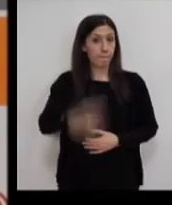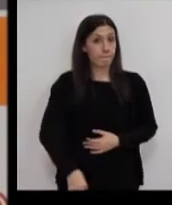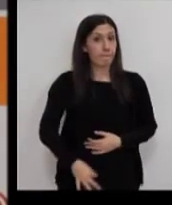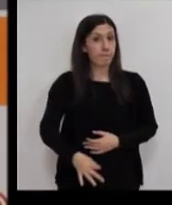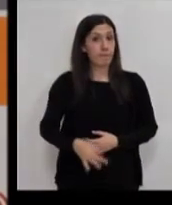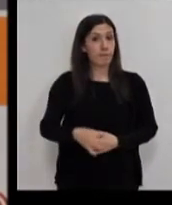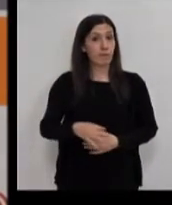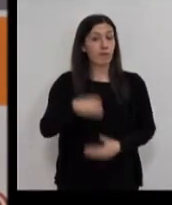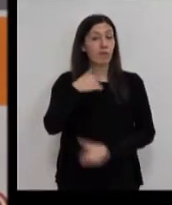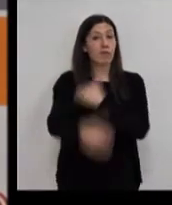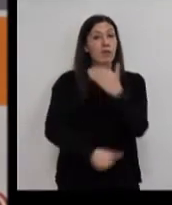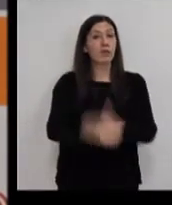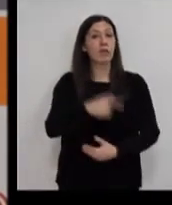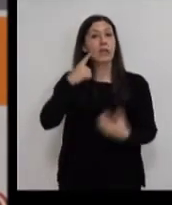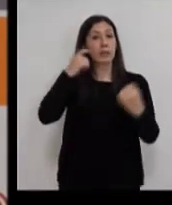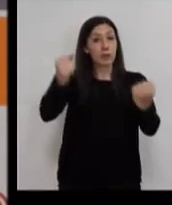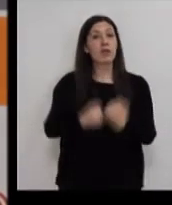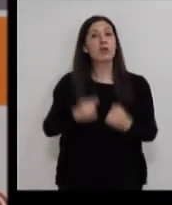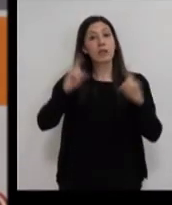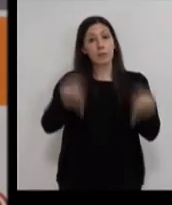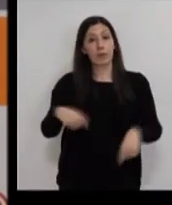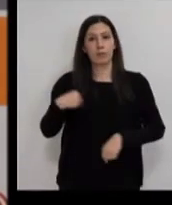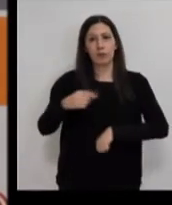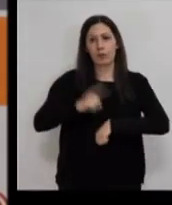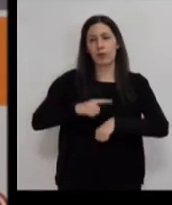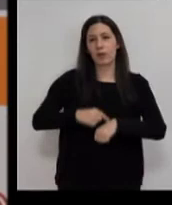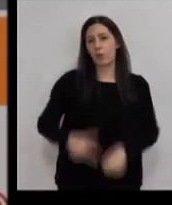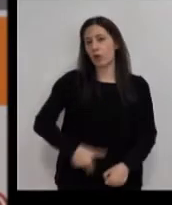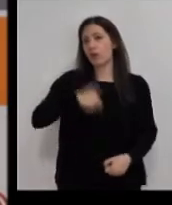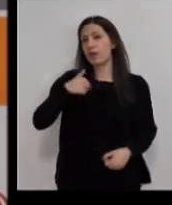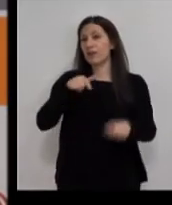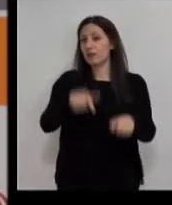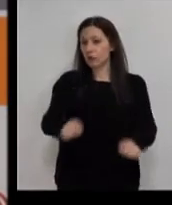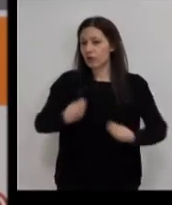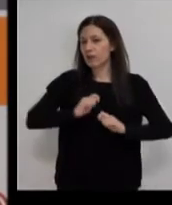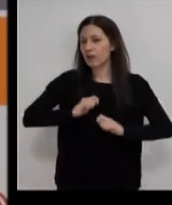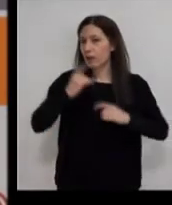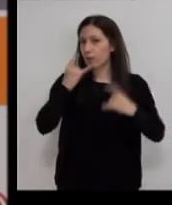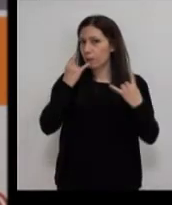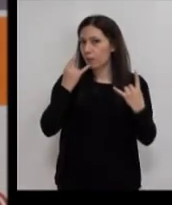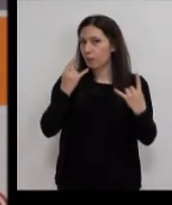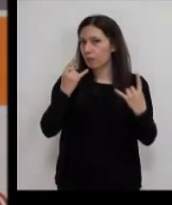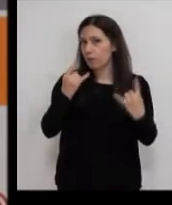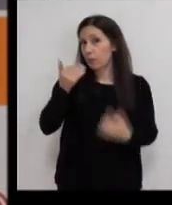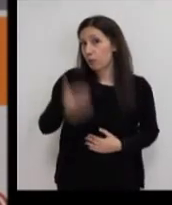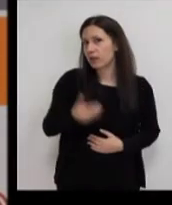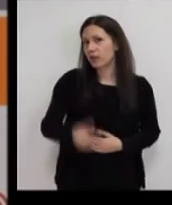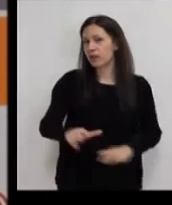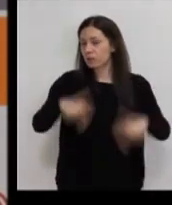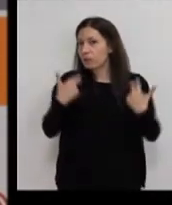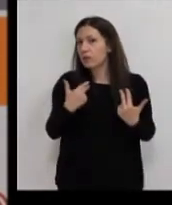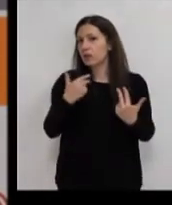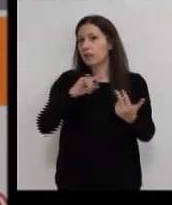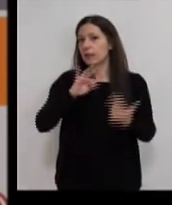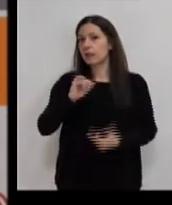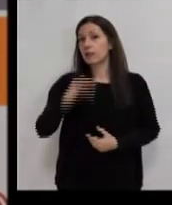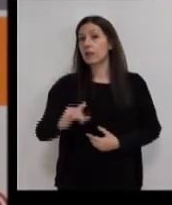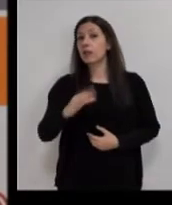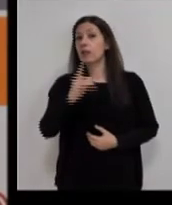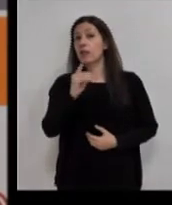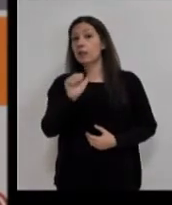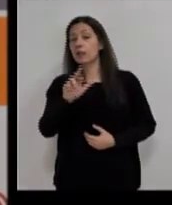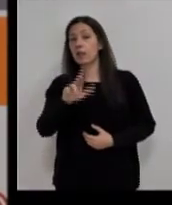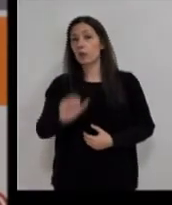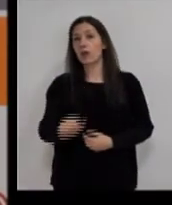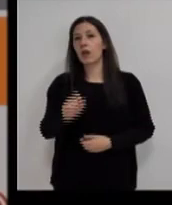Insistía en la posibilidad de especialización y generalización al mismo tiempo, o sea que ese es el atractivo que permiten